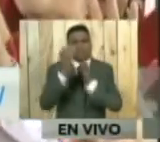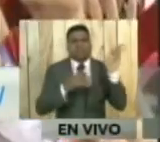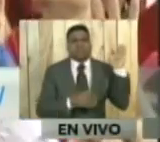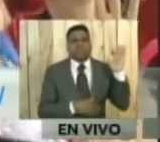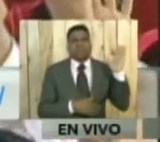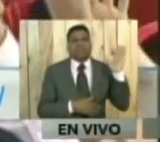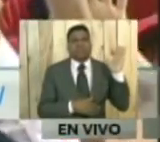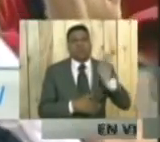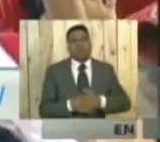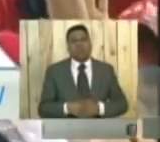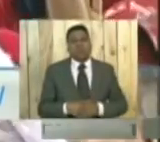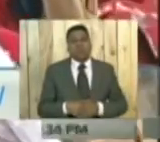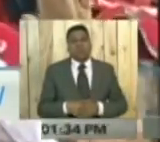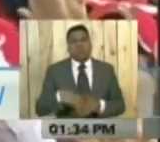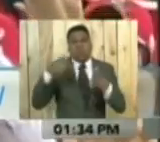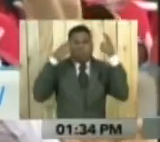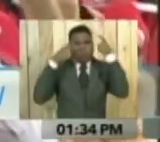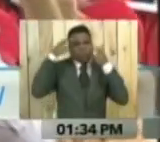Hugo Chávez Frías,